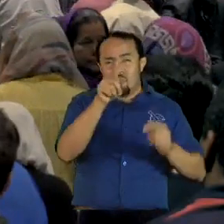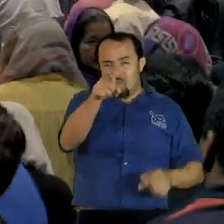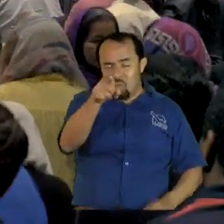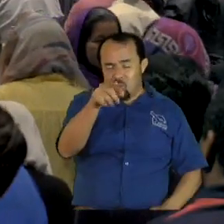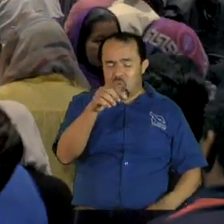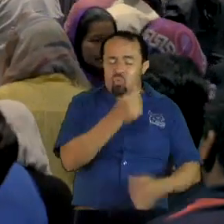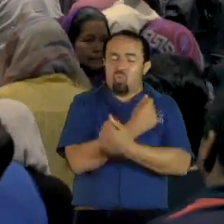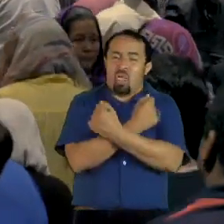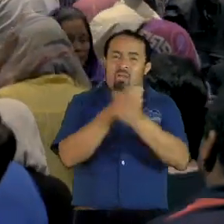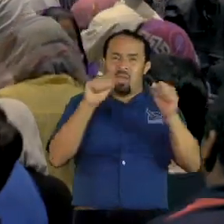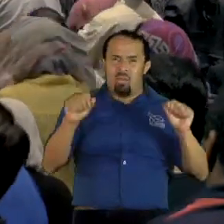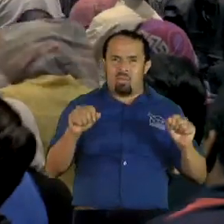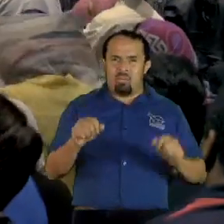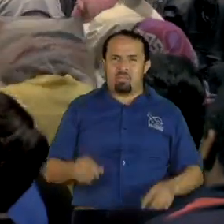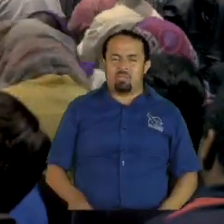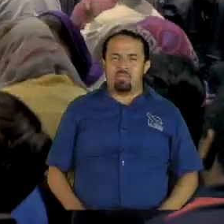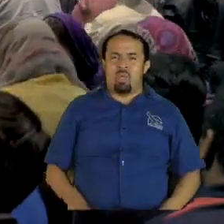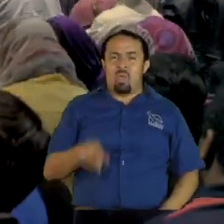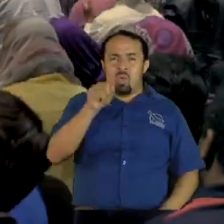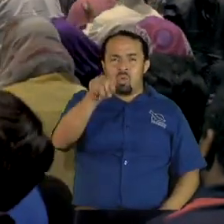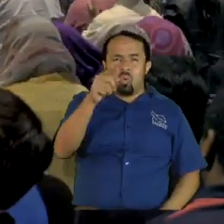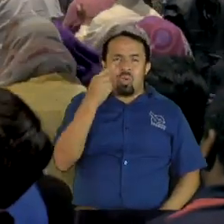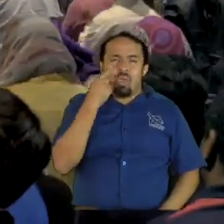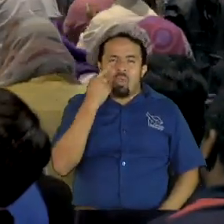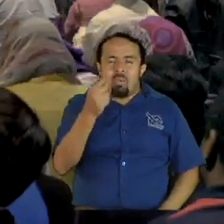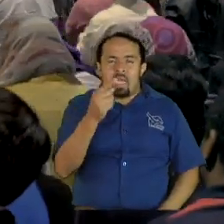Es un momento bien clave.